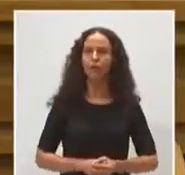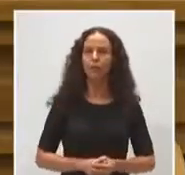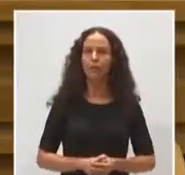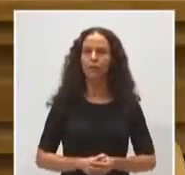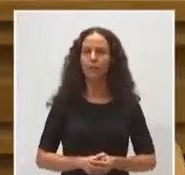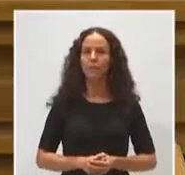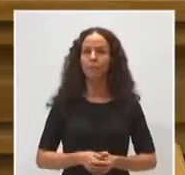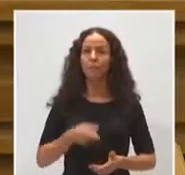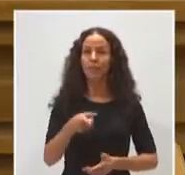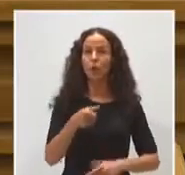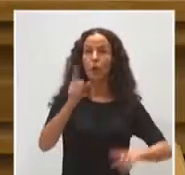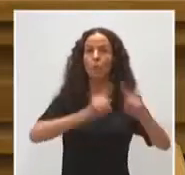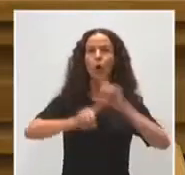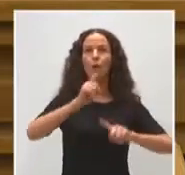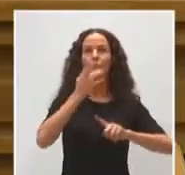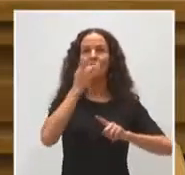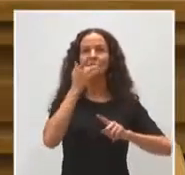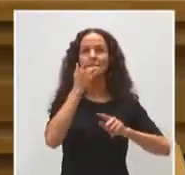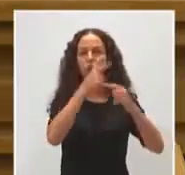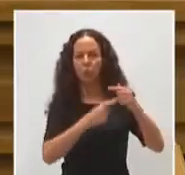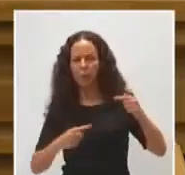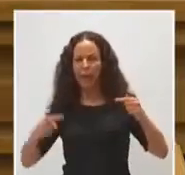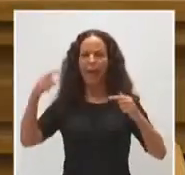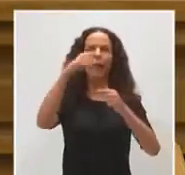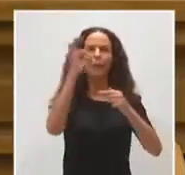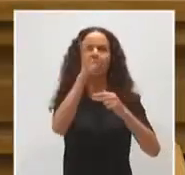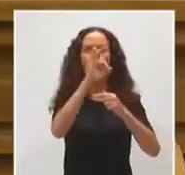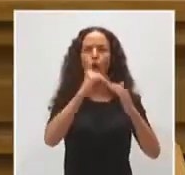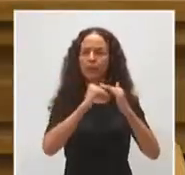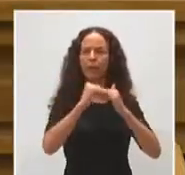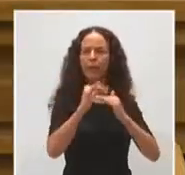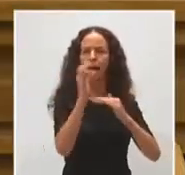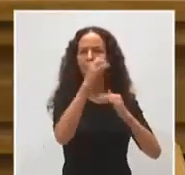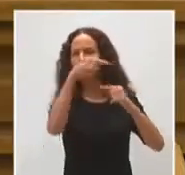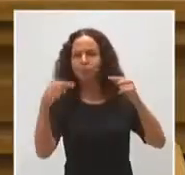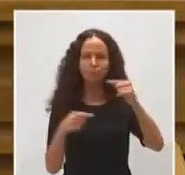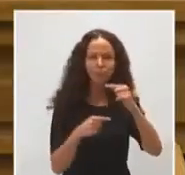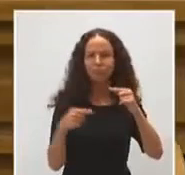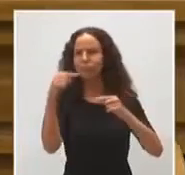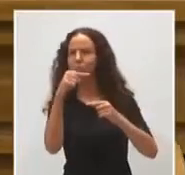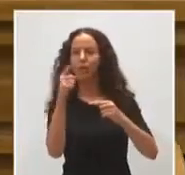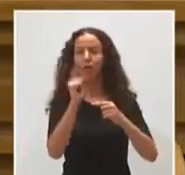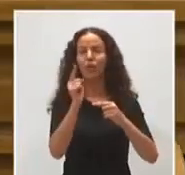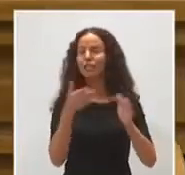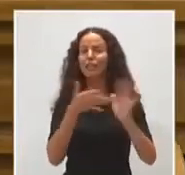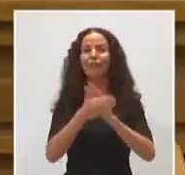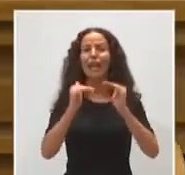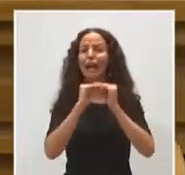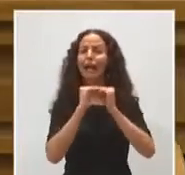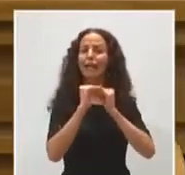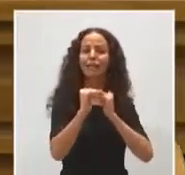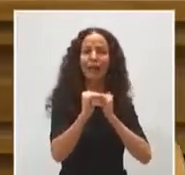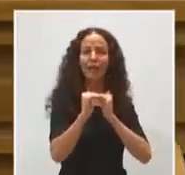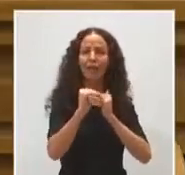no es un problema de si queremos tener superávit de estabilidad cero o un punto más arriba un punto más abajo se trata de equilibrar de ser ponderado de de ser